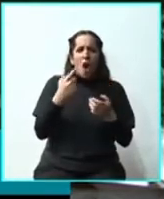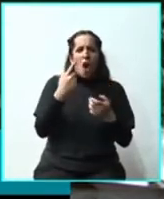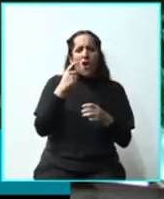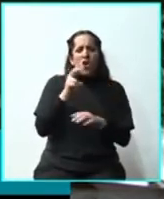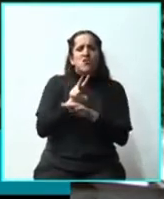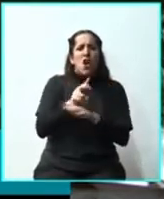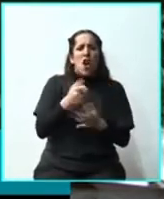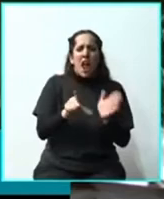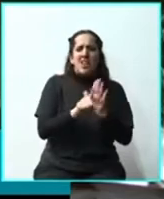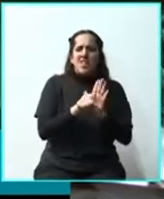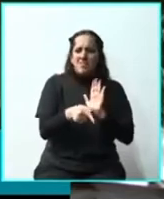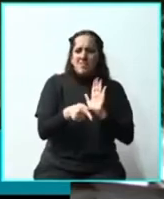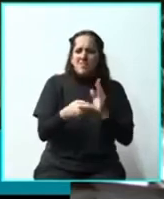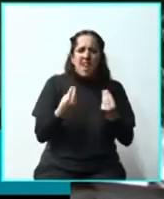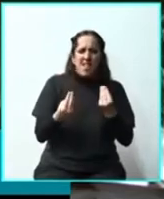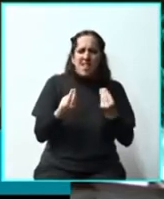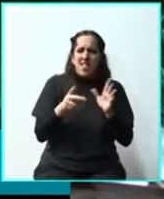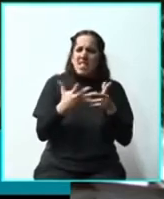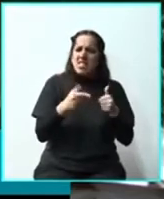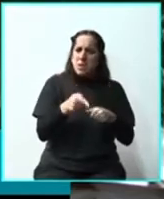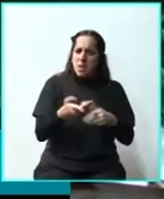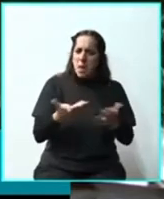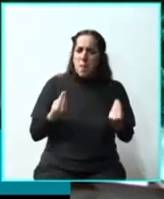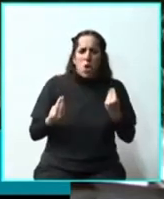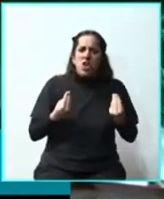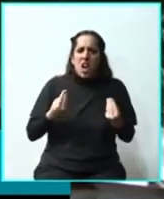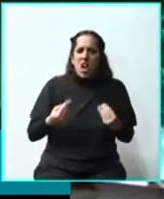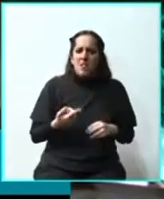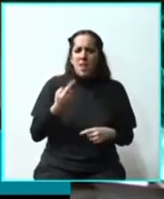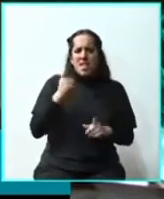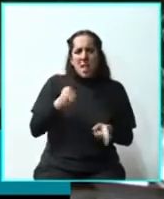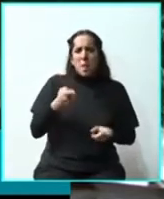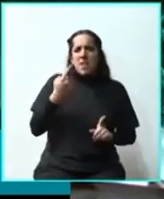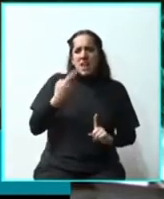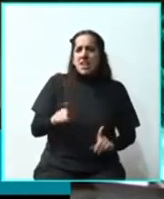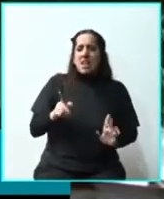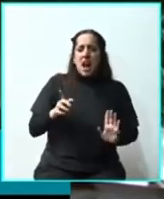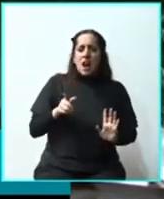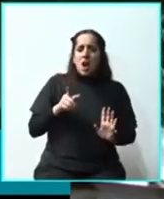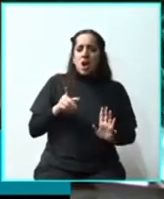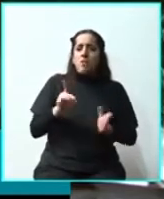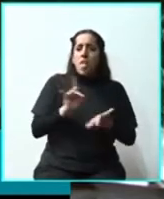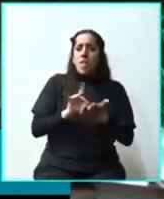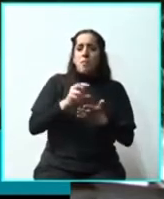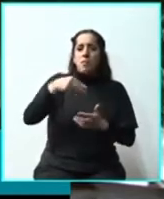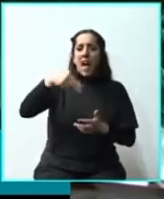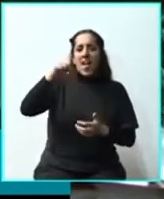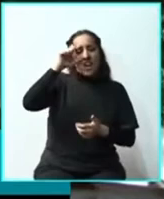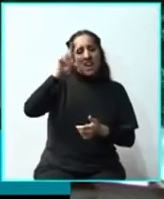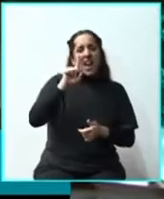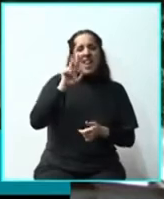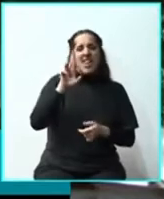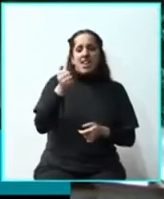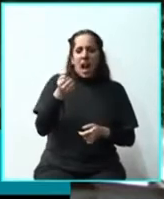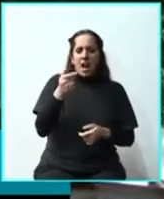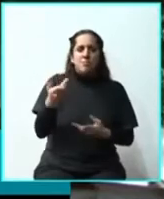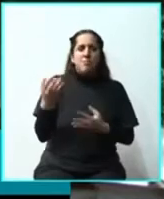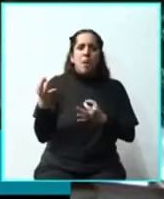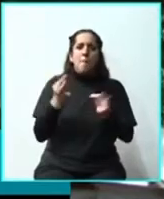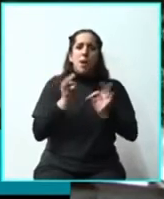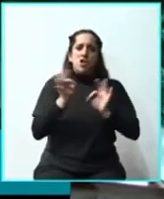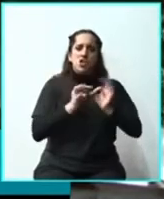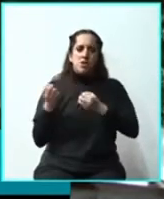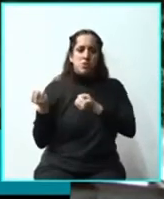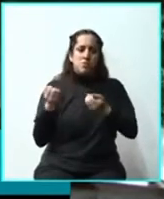secundarios de este sistema? Es llamativo, además, que sea la diputada Neira quien nos trae este proyecto,